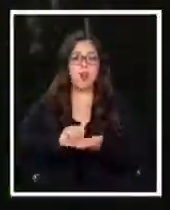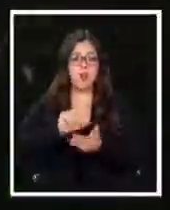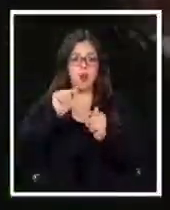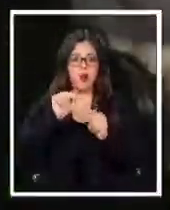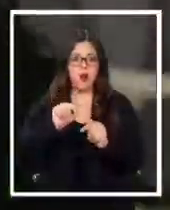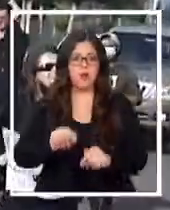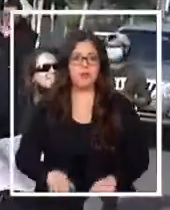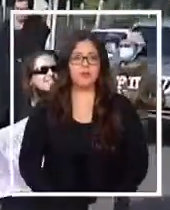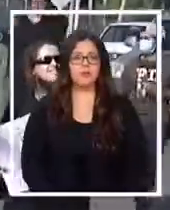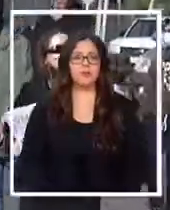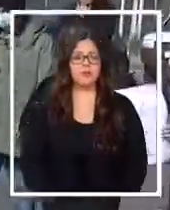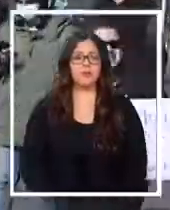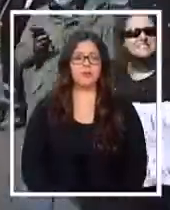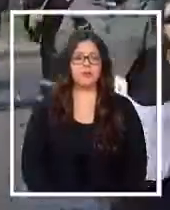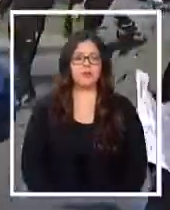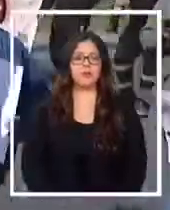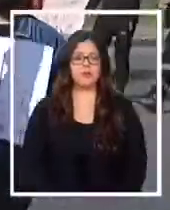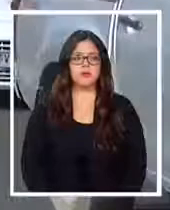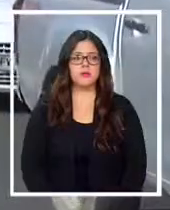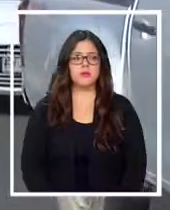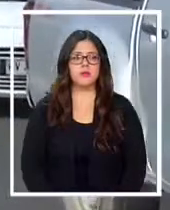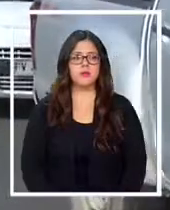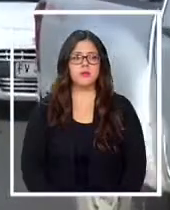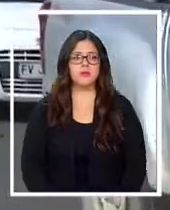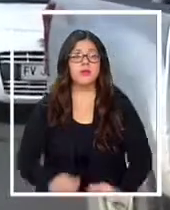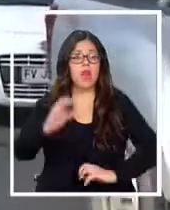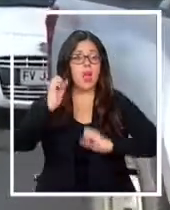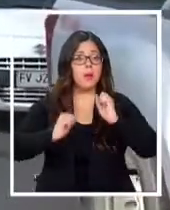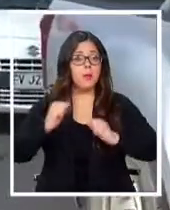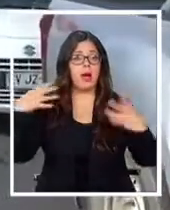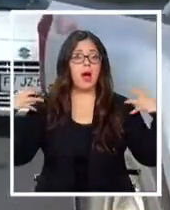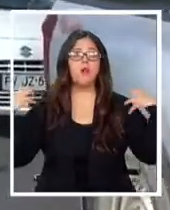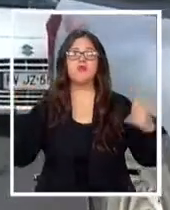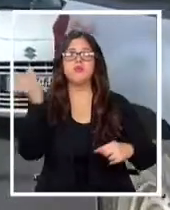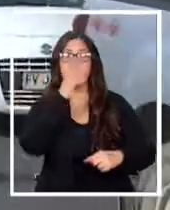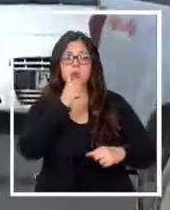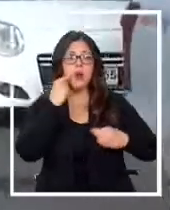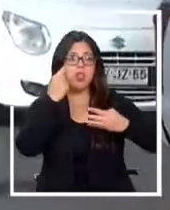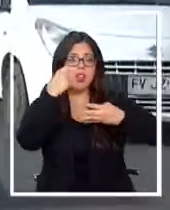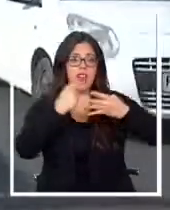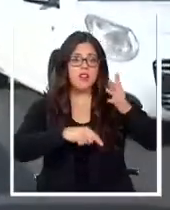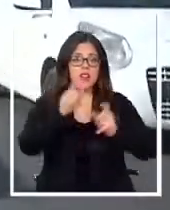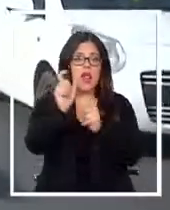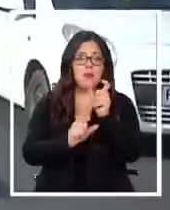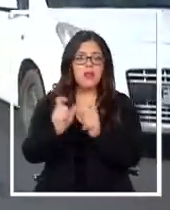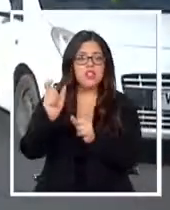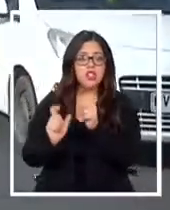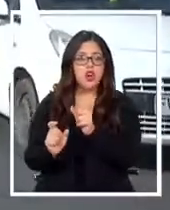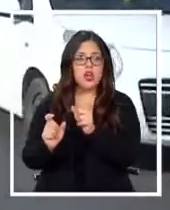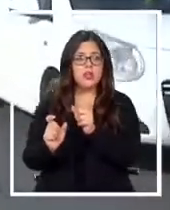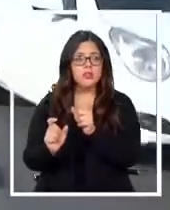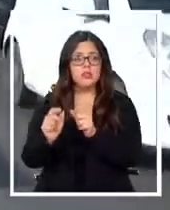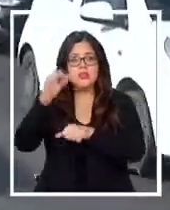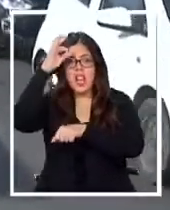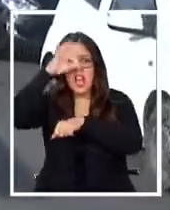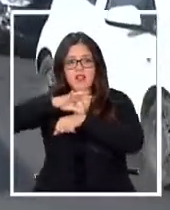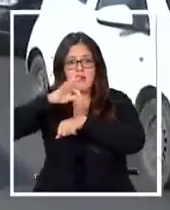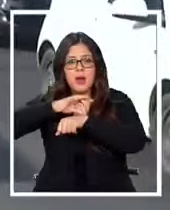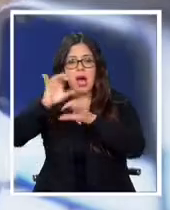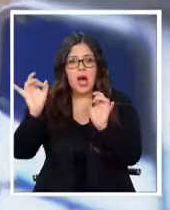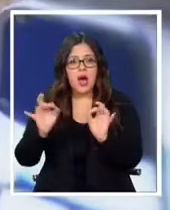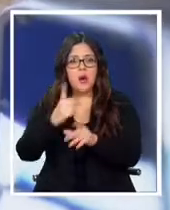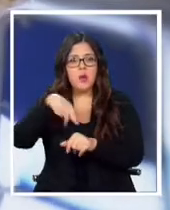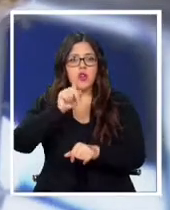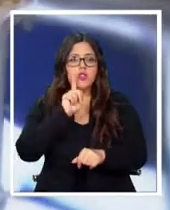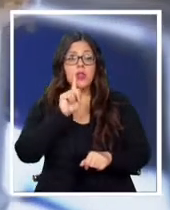sacrificio. Las empresas no se hacen responsables de los diagnósticos que tienen las personas, no se hacen responsables de las enfermedades que puedan